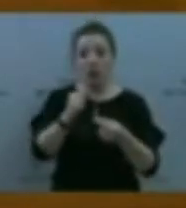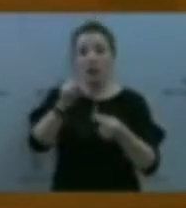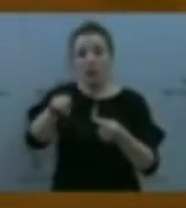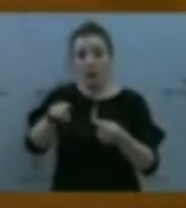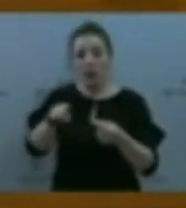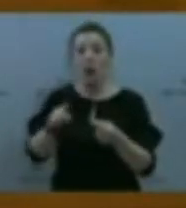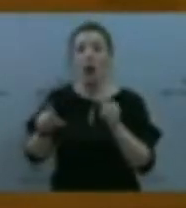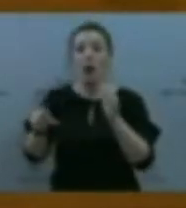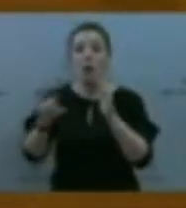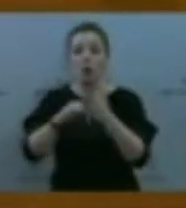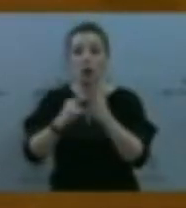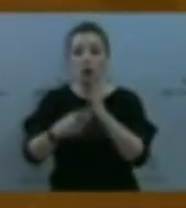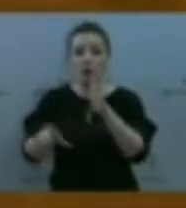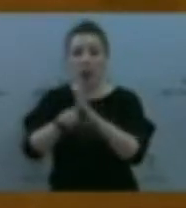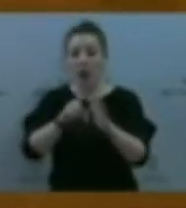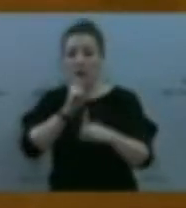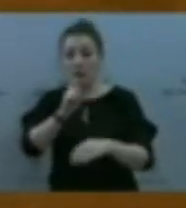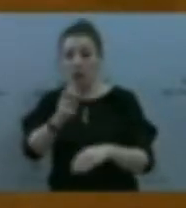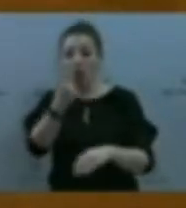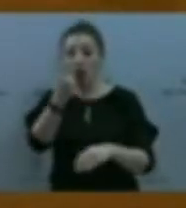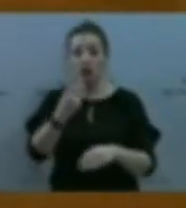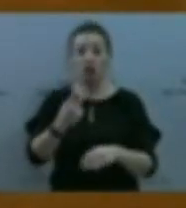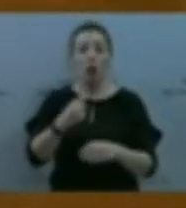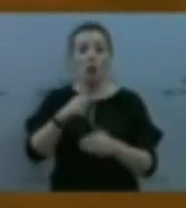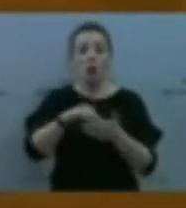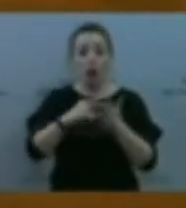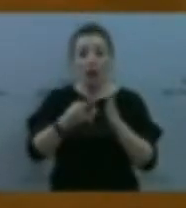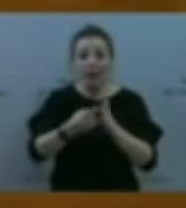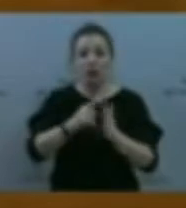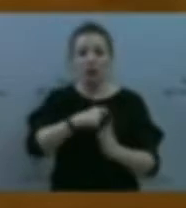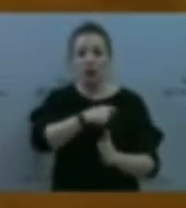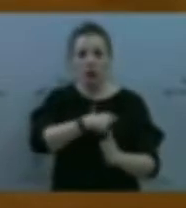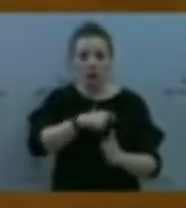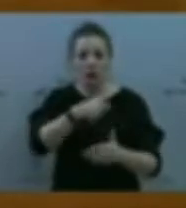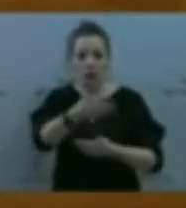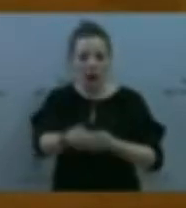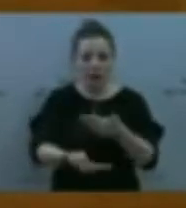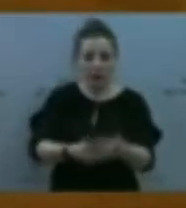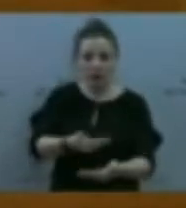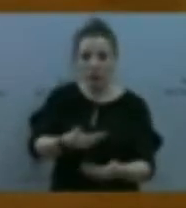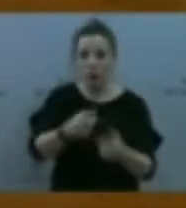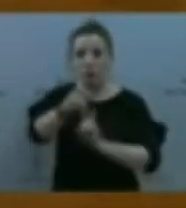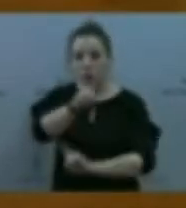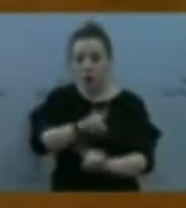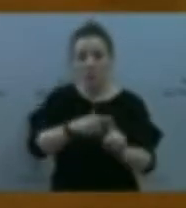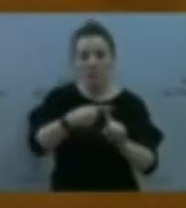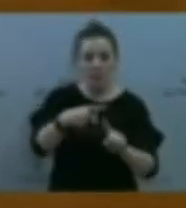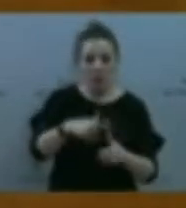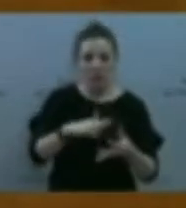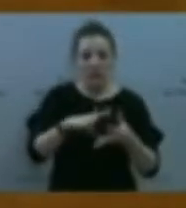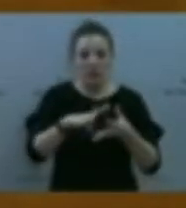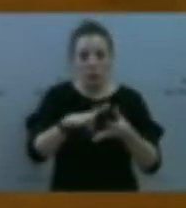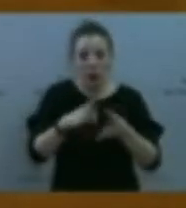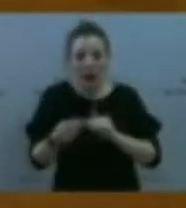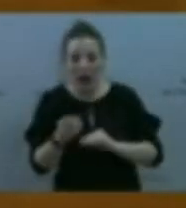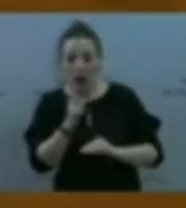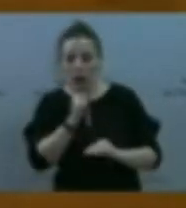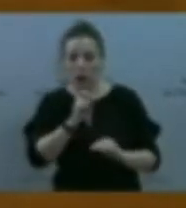marcha. Tenemos problemas de encaje de cosas y, bueno, me sorprende que, pese a eso, ustedes